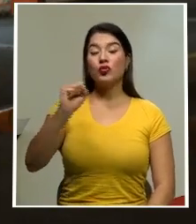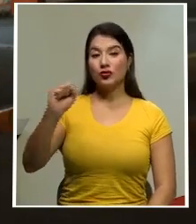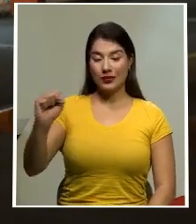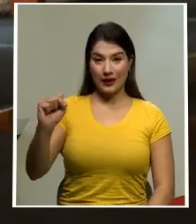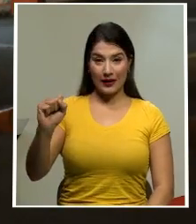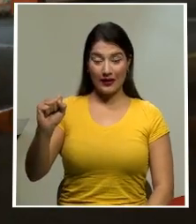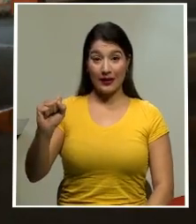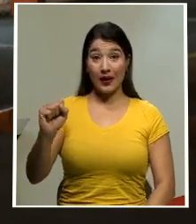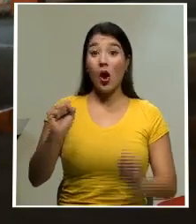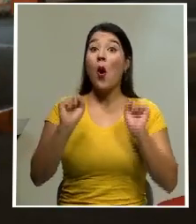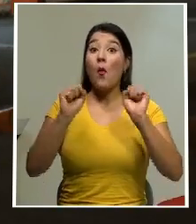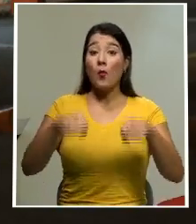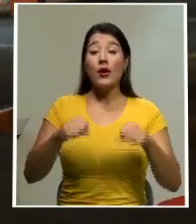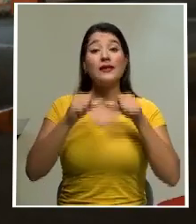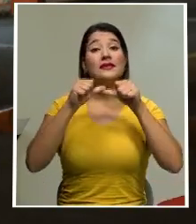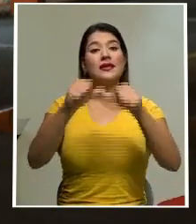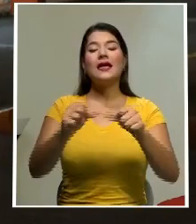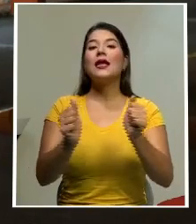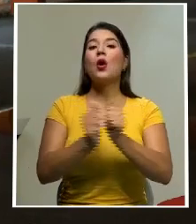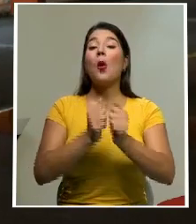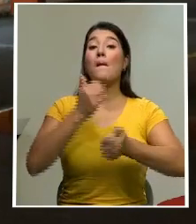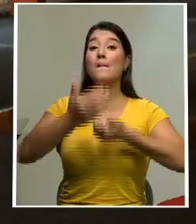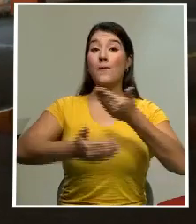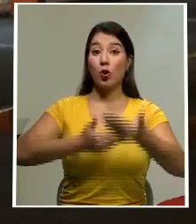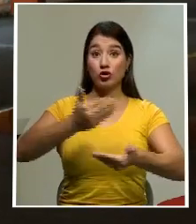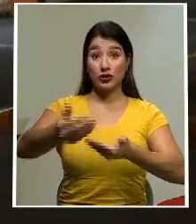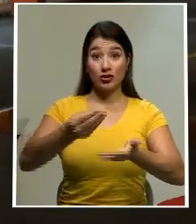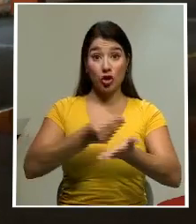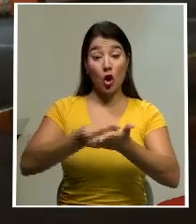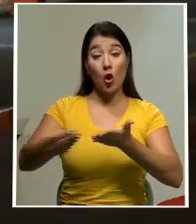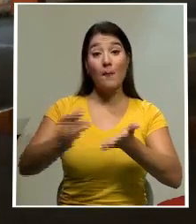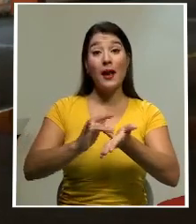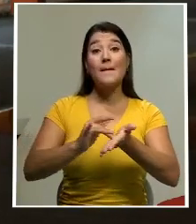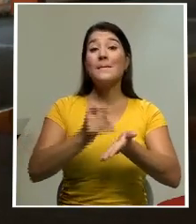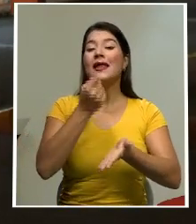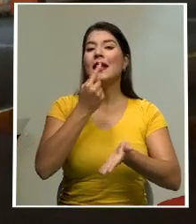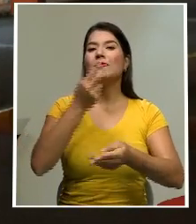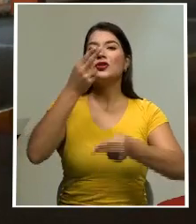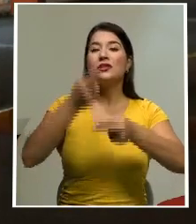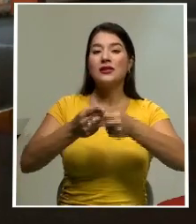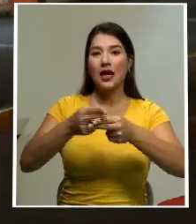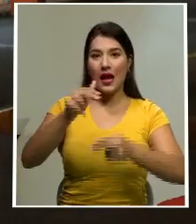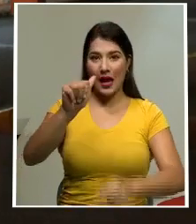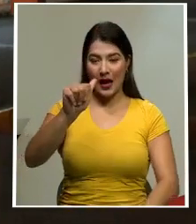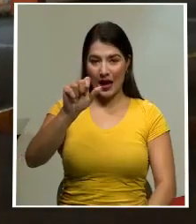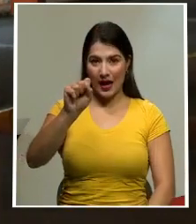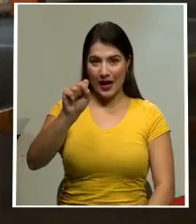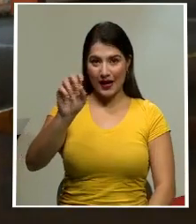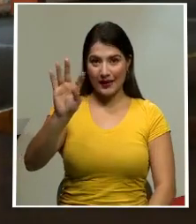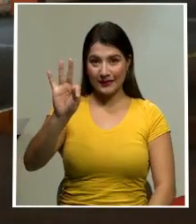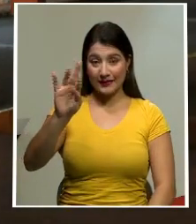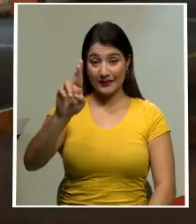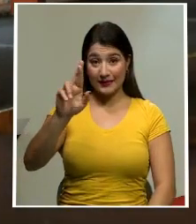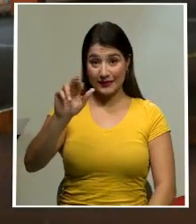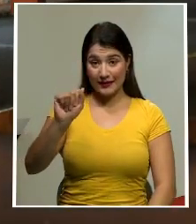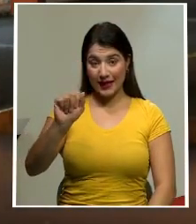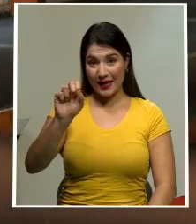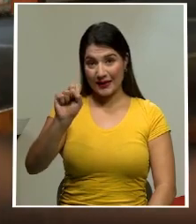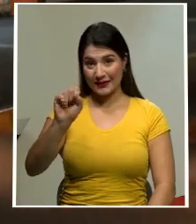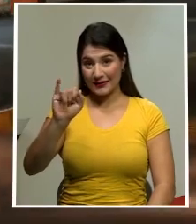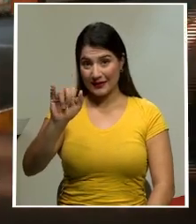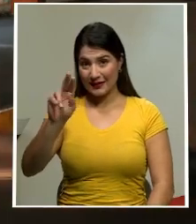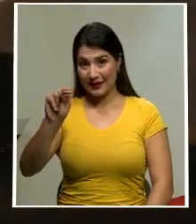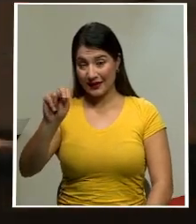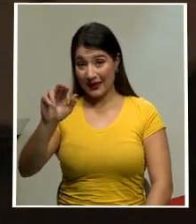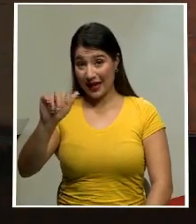Social podrá continuar con el proceso de compra del medicamento denominado asparaginasa. Precisamente se